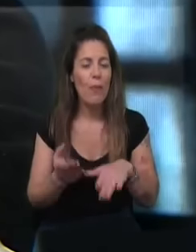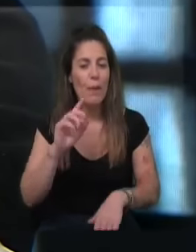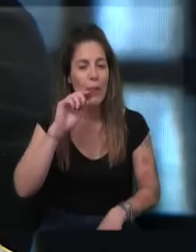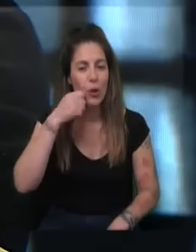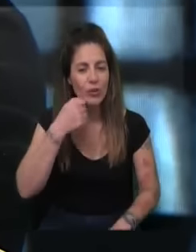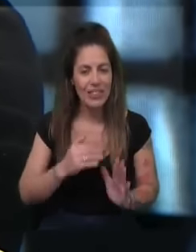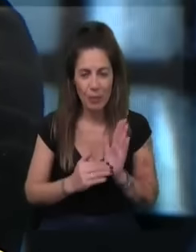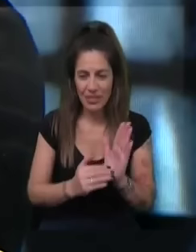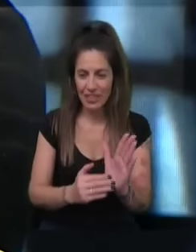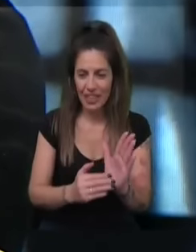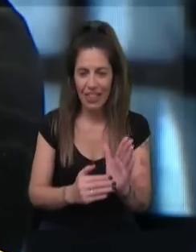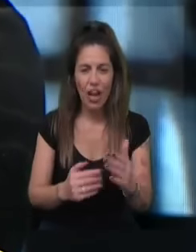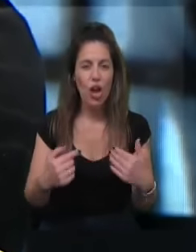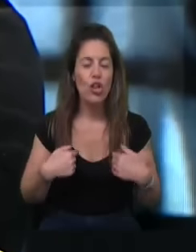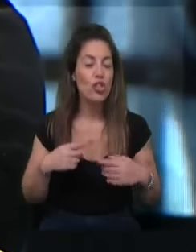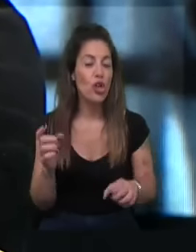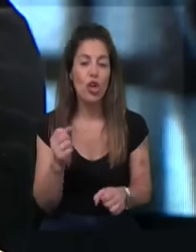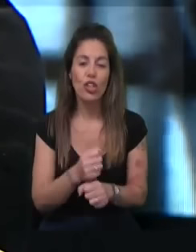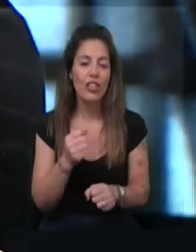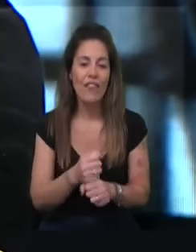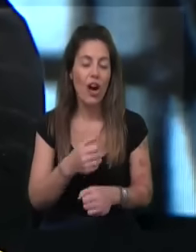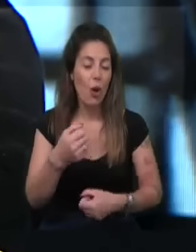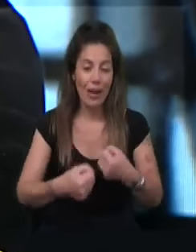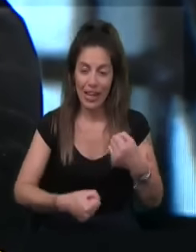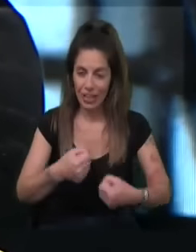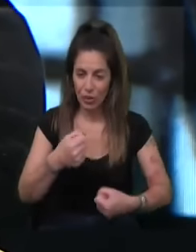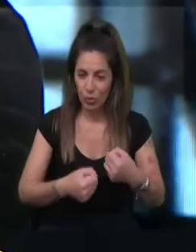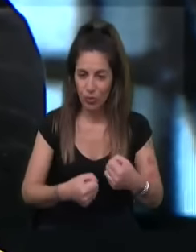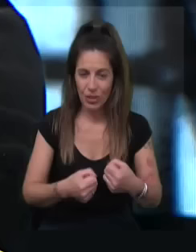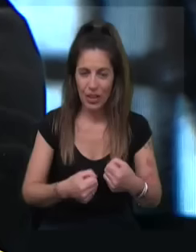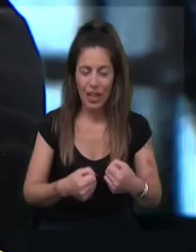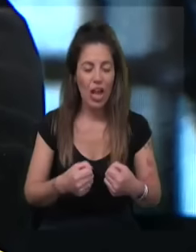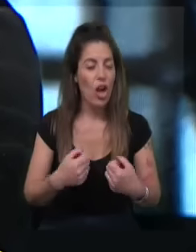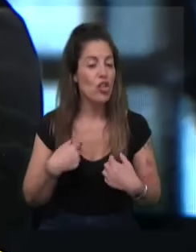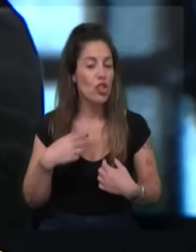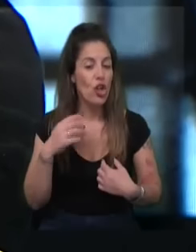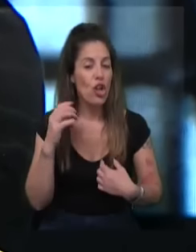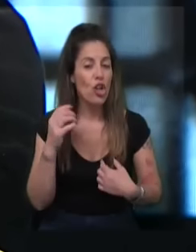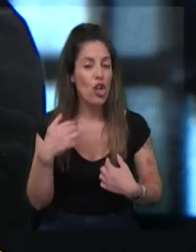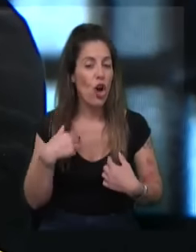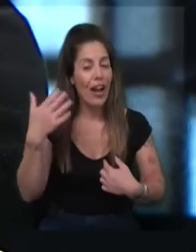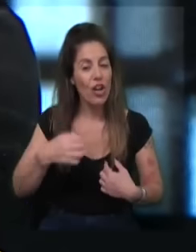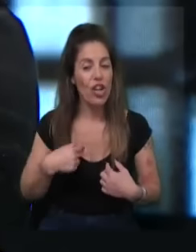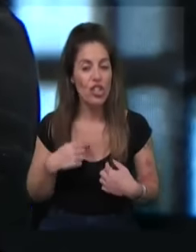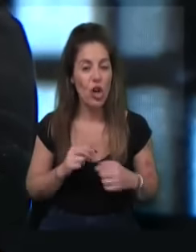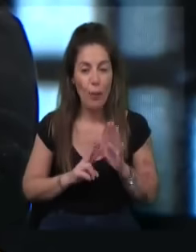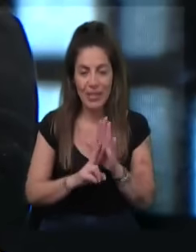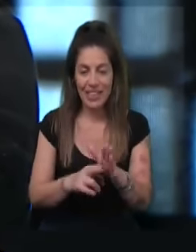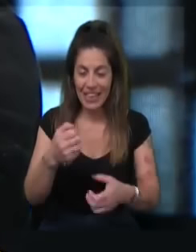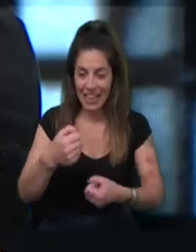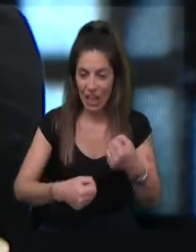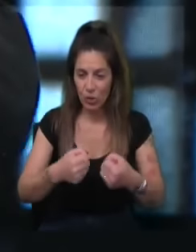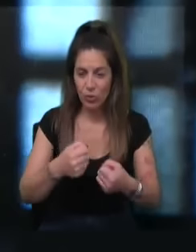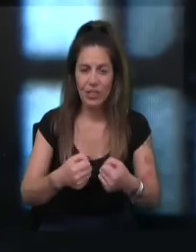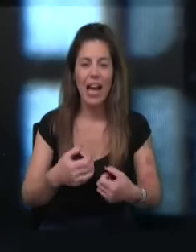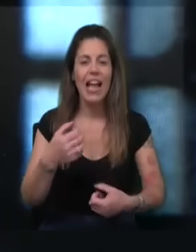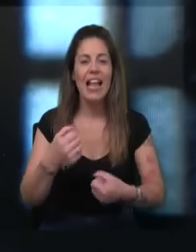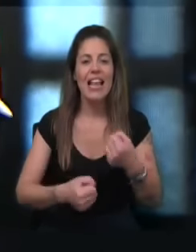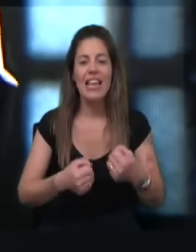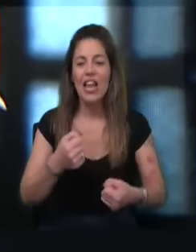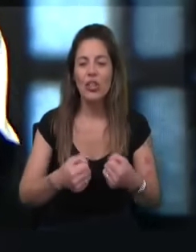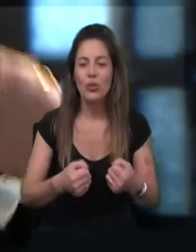ser presentada porque yo no trabajo para la industria no me me considero representante de la industria la industria me